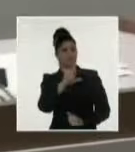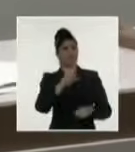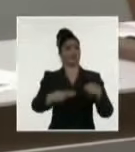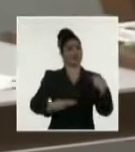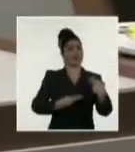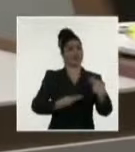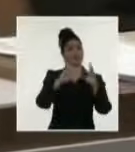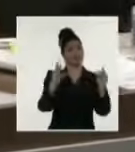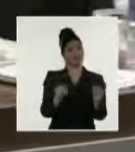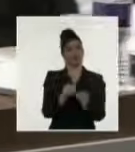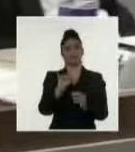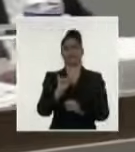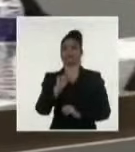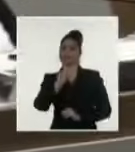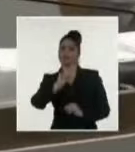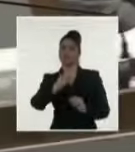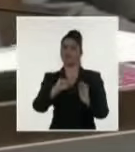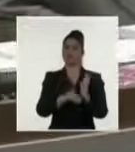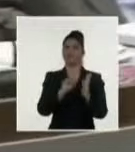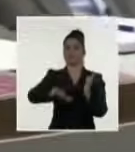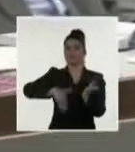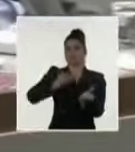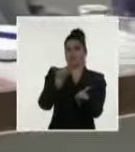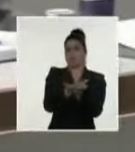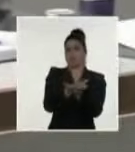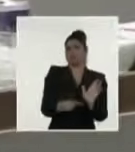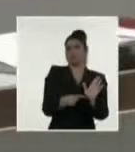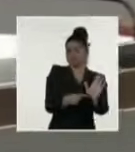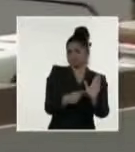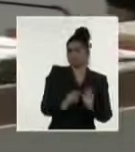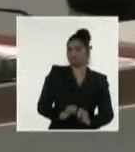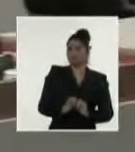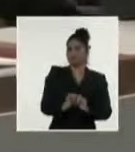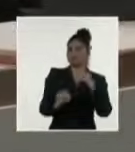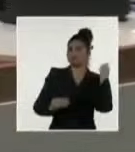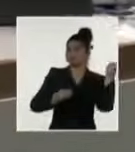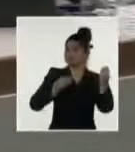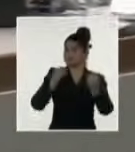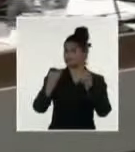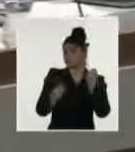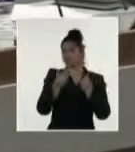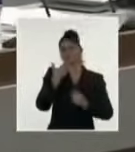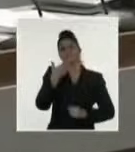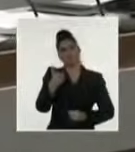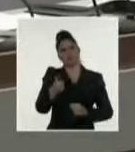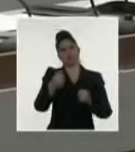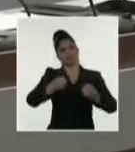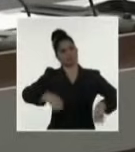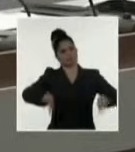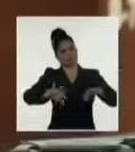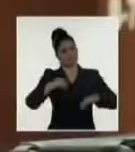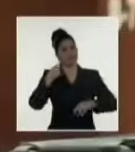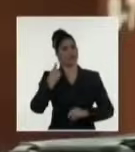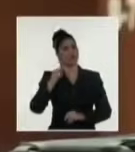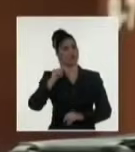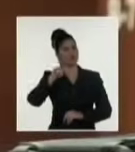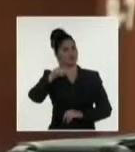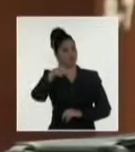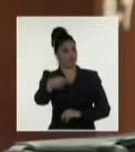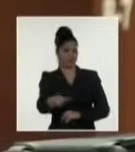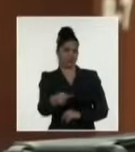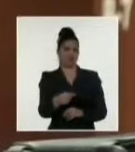contenidas en el proyecto de acciones que van encaminadas también a inculcar en las nuevas generaciones el precepto